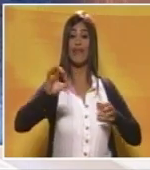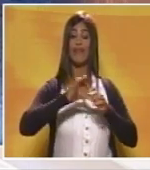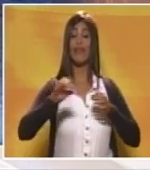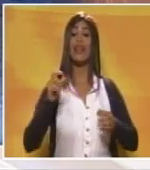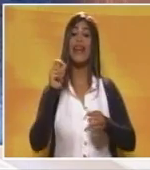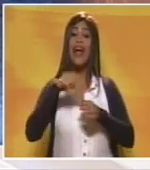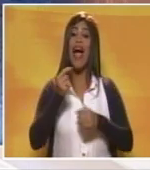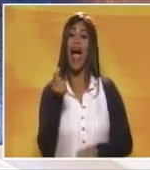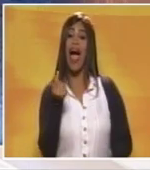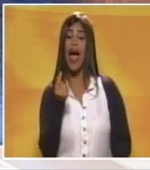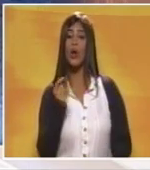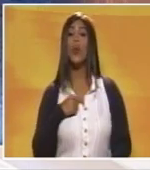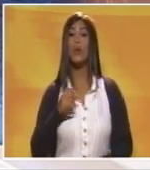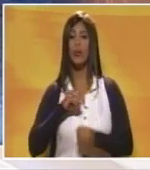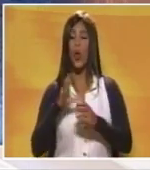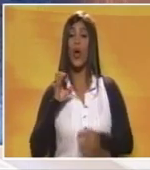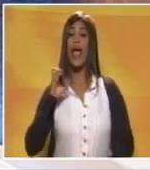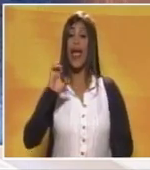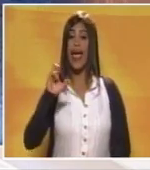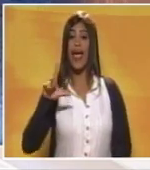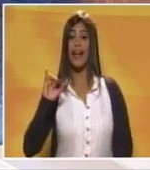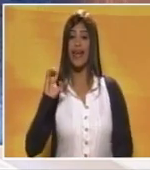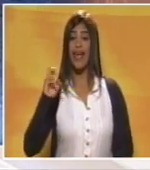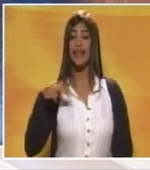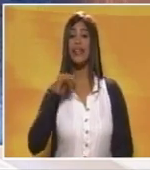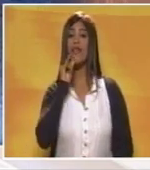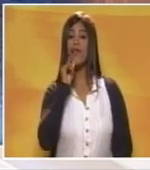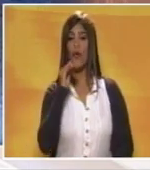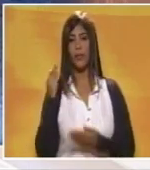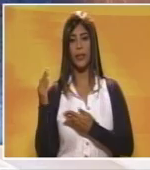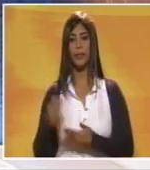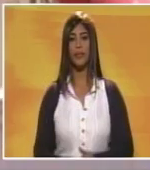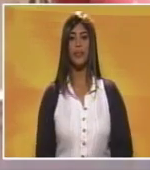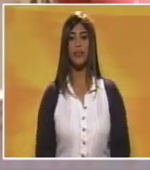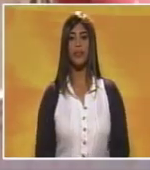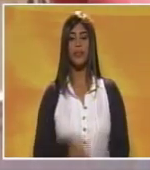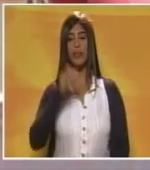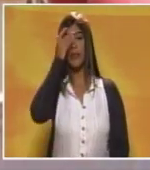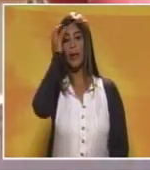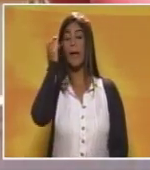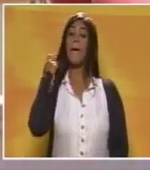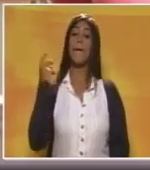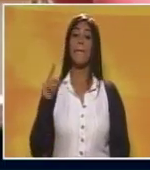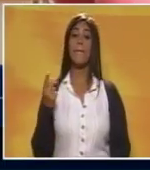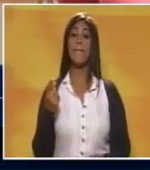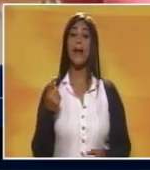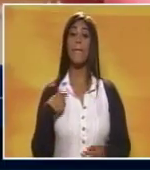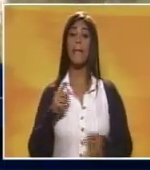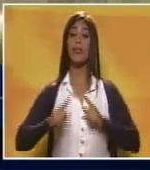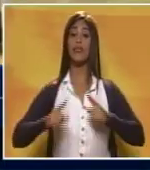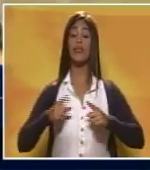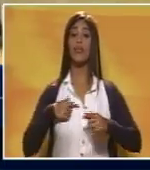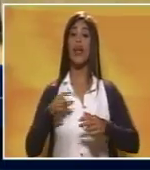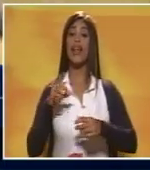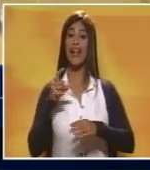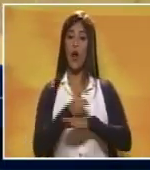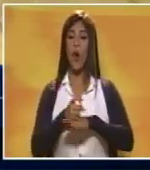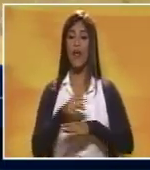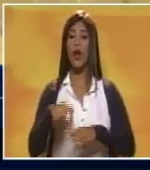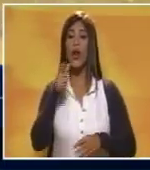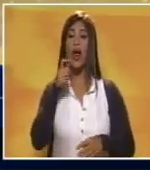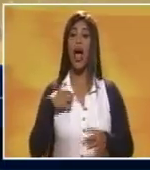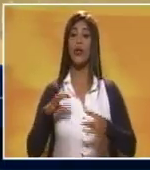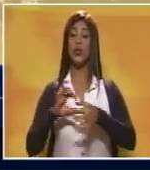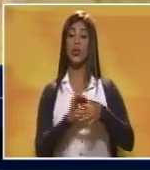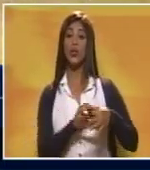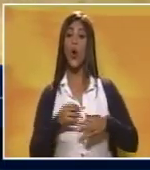la demanda en la entidad. Nuestro compañero Eliezer Hernández nos trae los detalles. El primer mandatario regional señaló que a través de alianzas con productores privados,